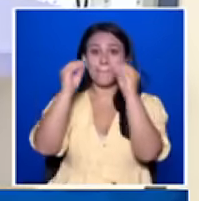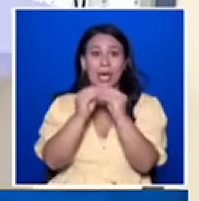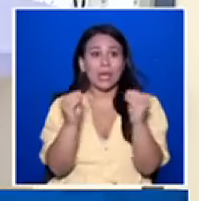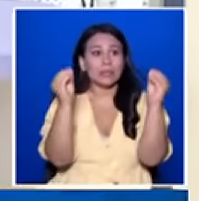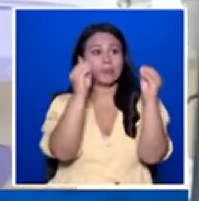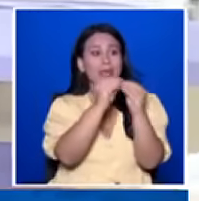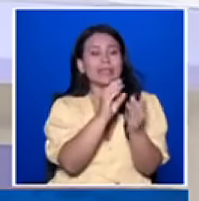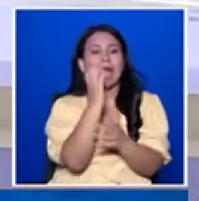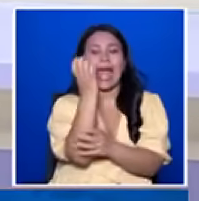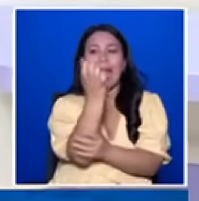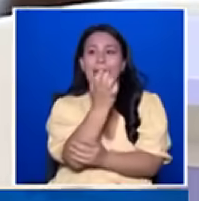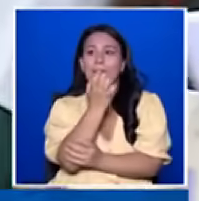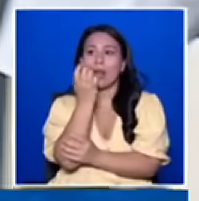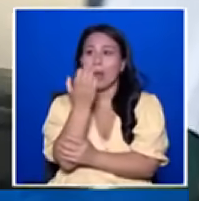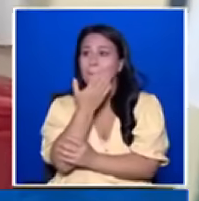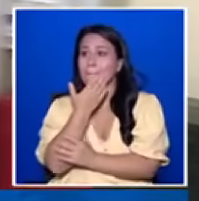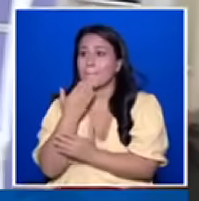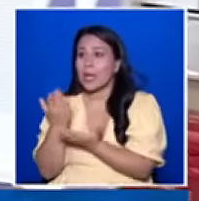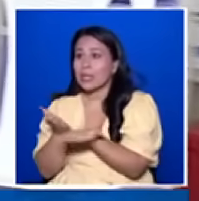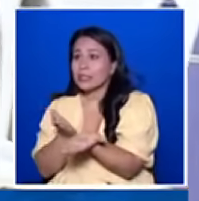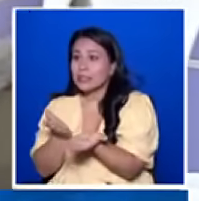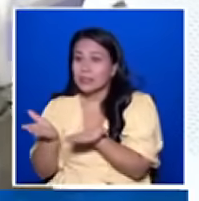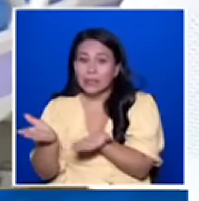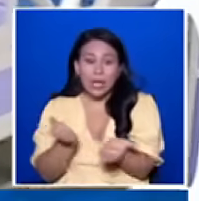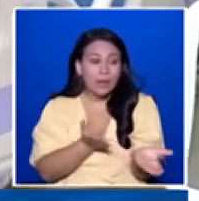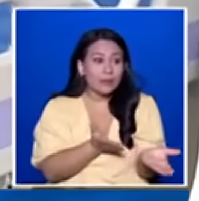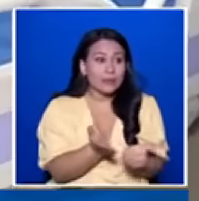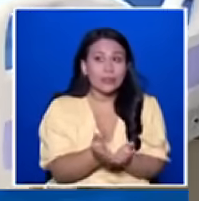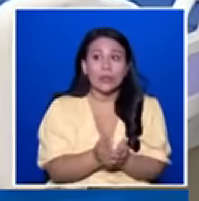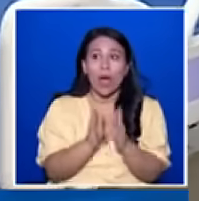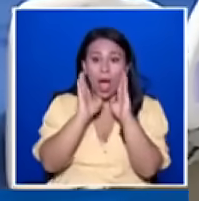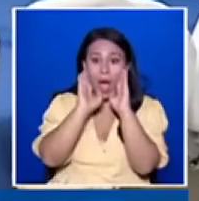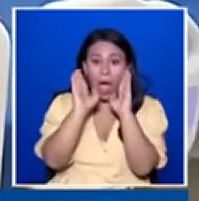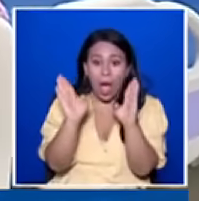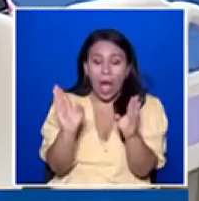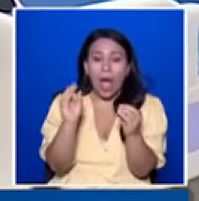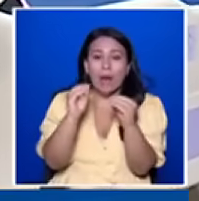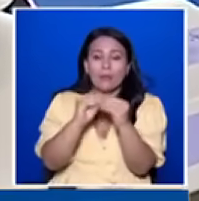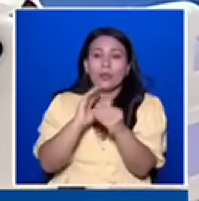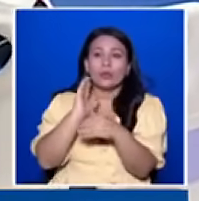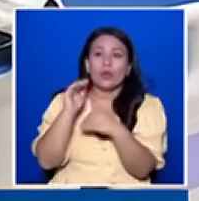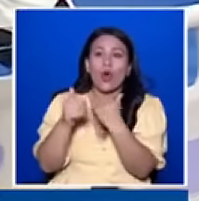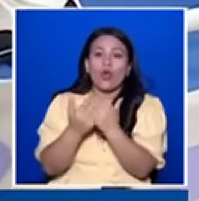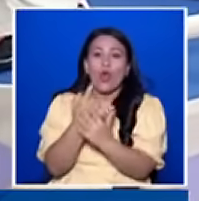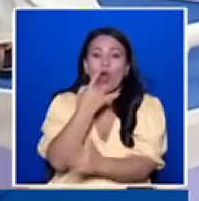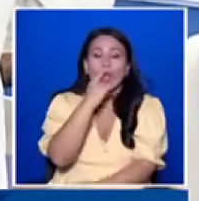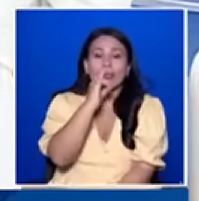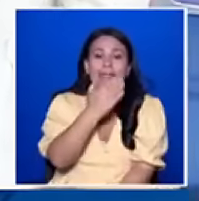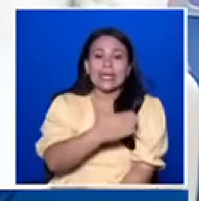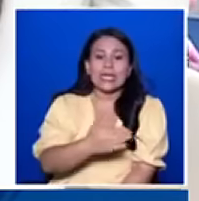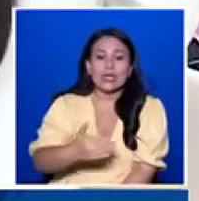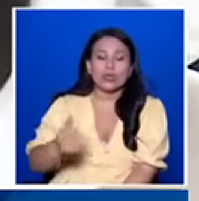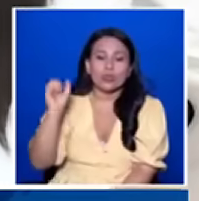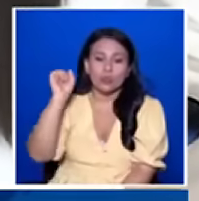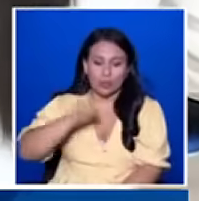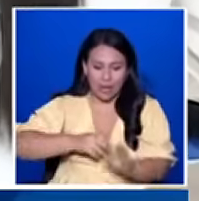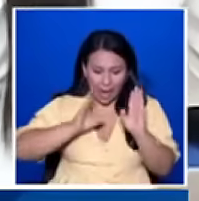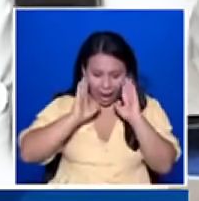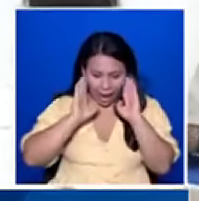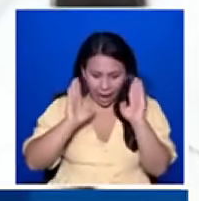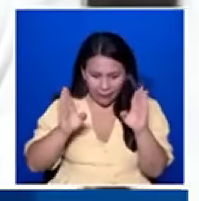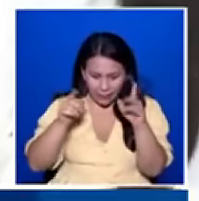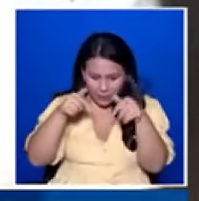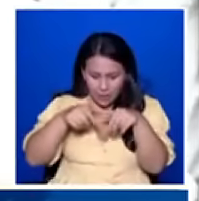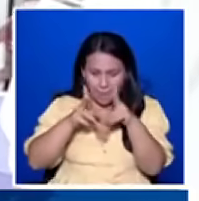área de emergencia. Se han mejorado mucho los flujos y por lo tanto se le hizo esta individualización del área de pediatría para que puedan tener la atención aquí